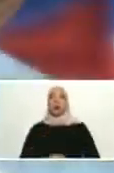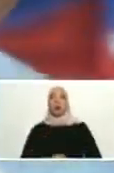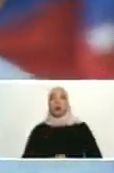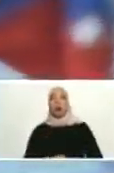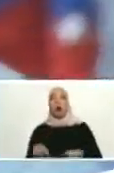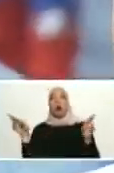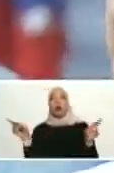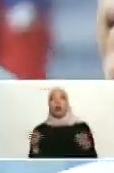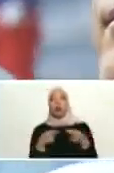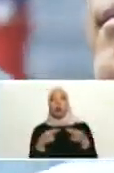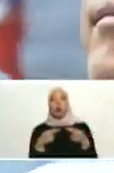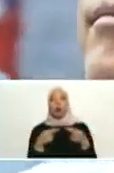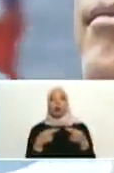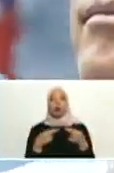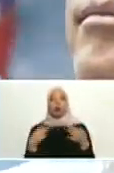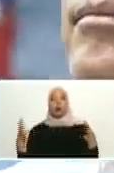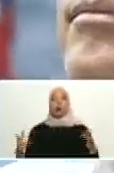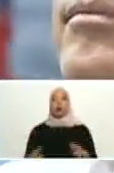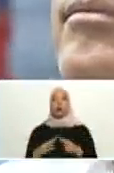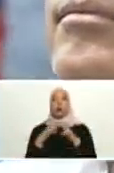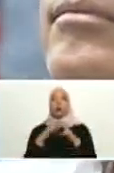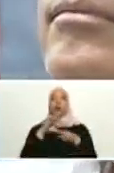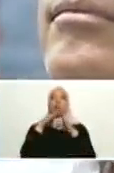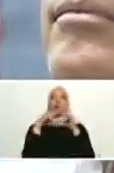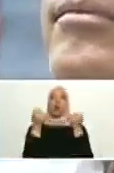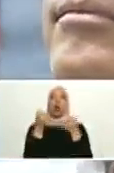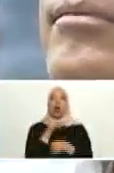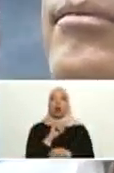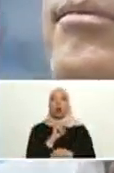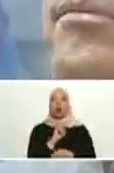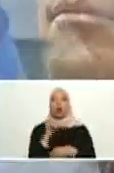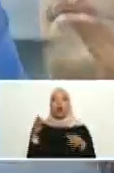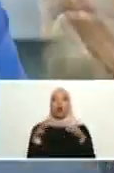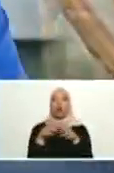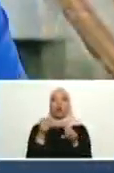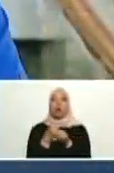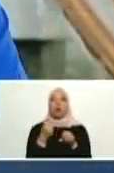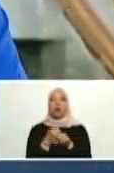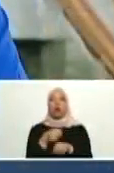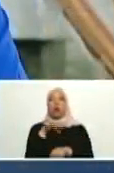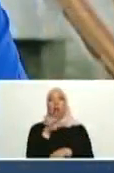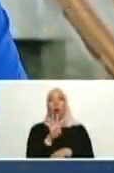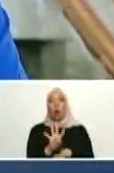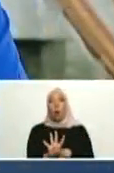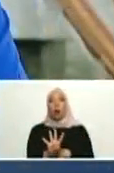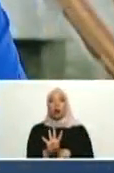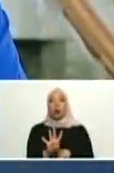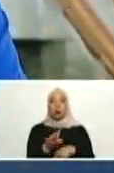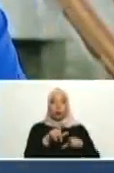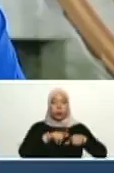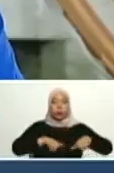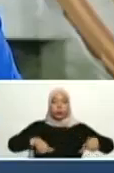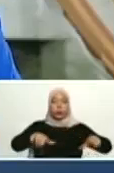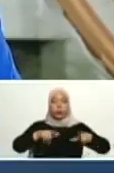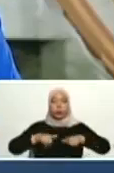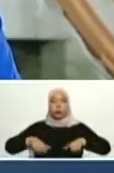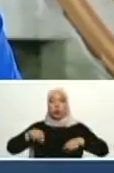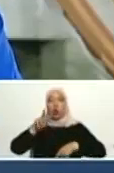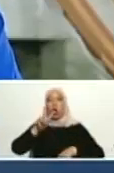resumen. Se han conseguido por ahora un conjunto de 4 bóvedas y 2